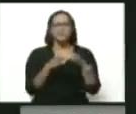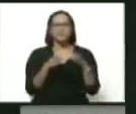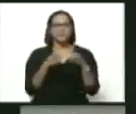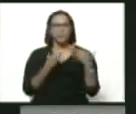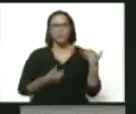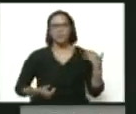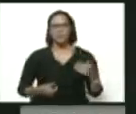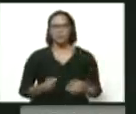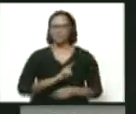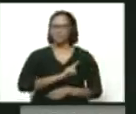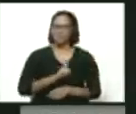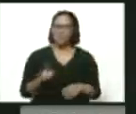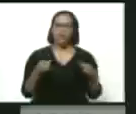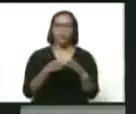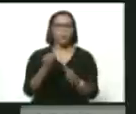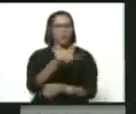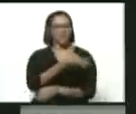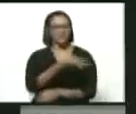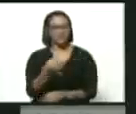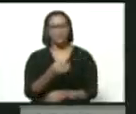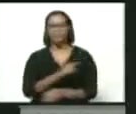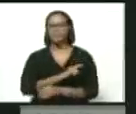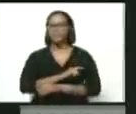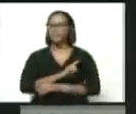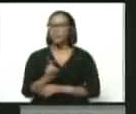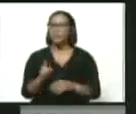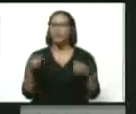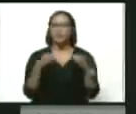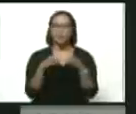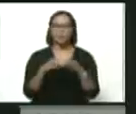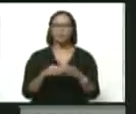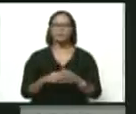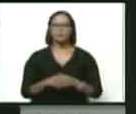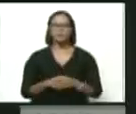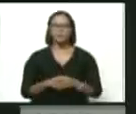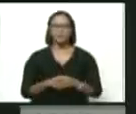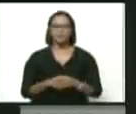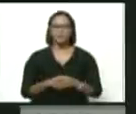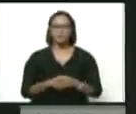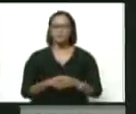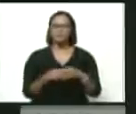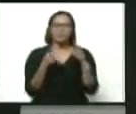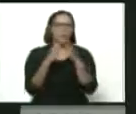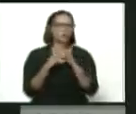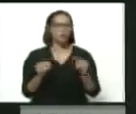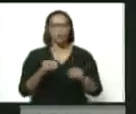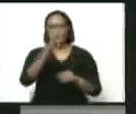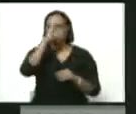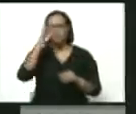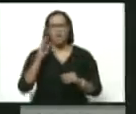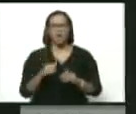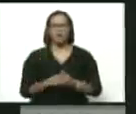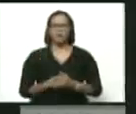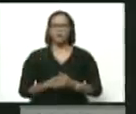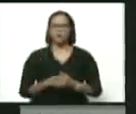Ni grupo, exactamente, ni grupo. Nada, vamos por todos vamos, los